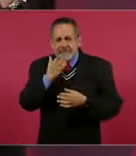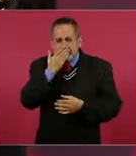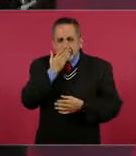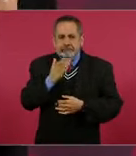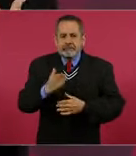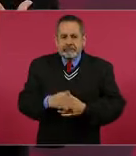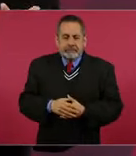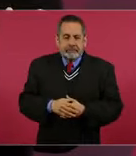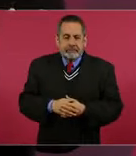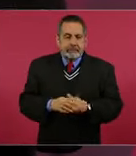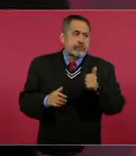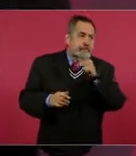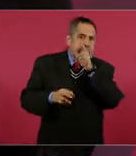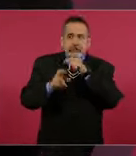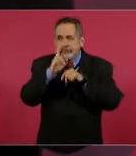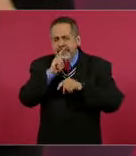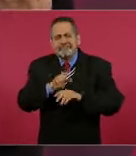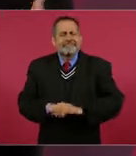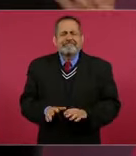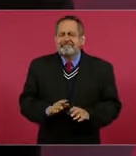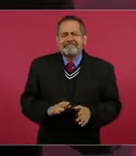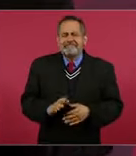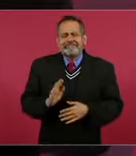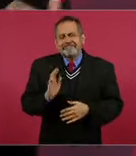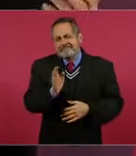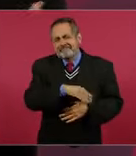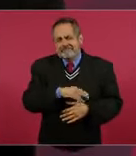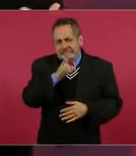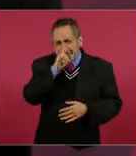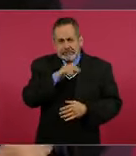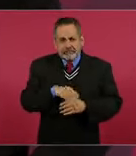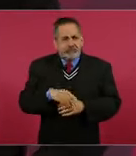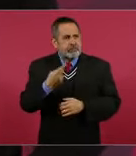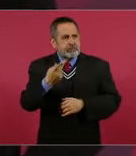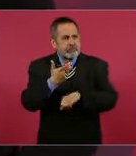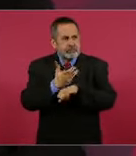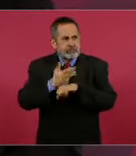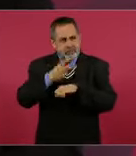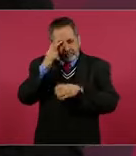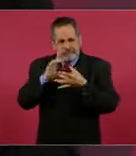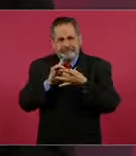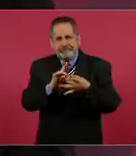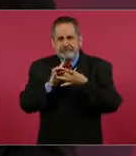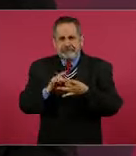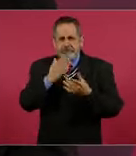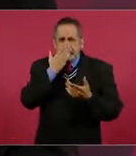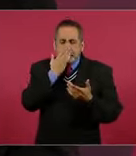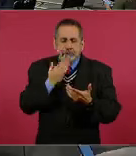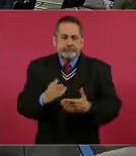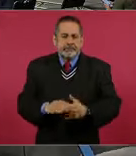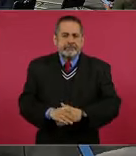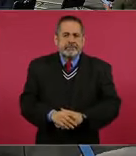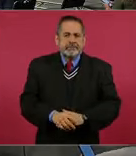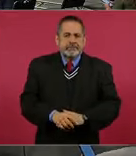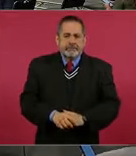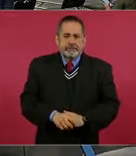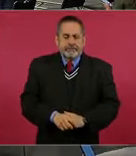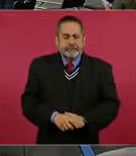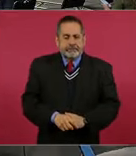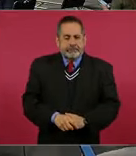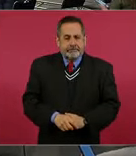Estaríamos preocupados, pues, si no fuese buena la relación. Pero no se discutió ese tema de si el